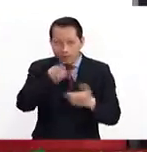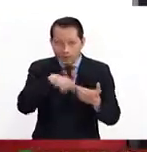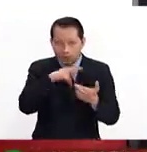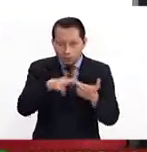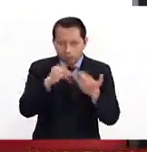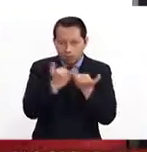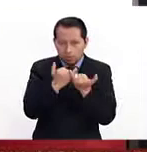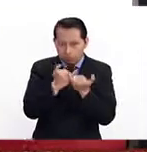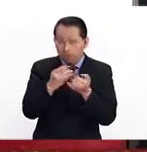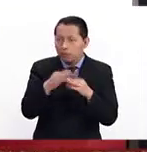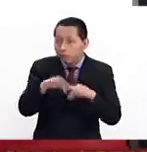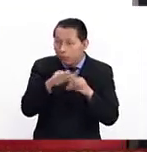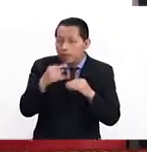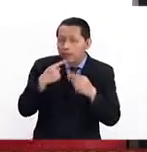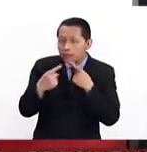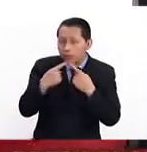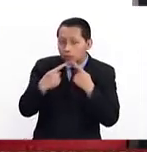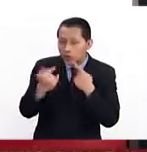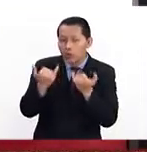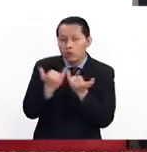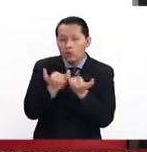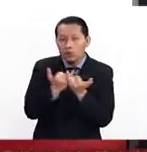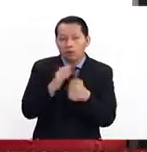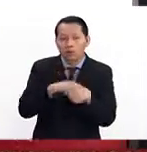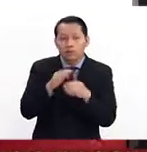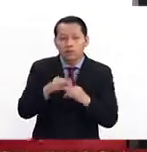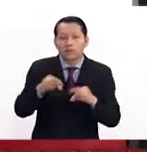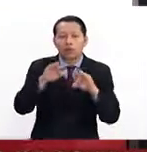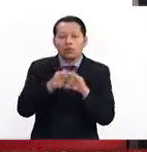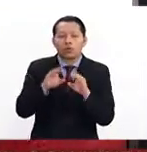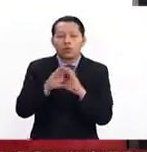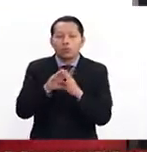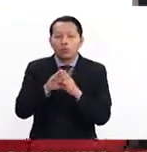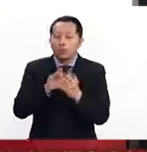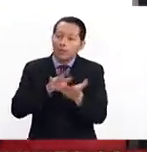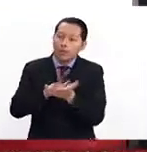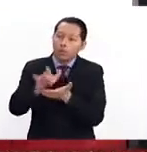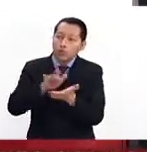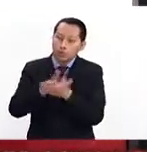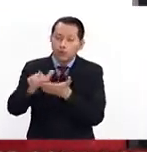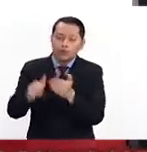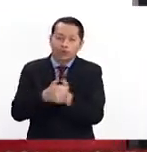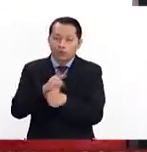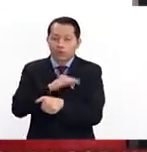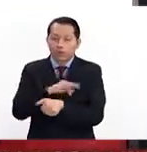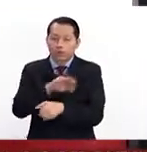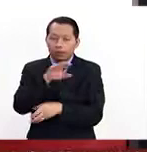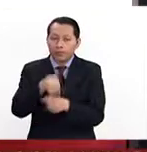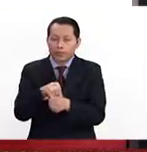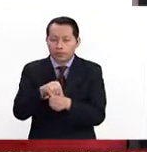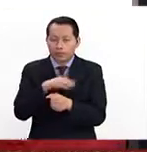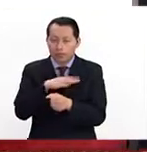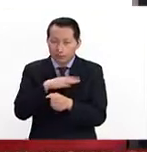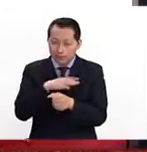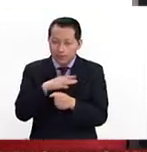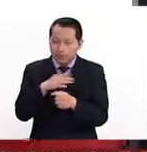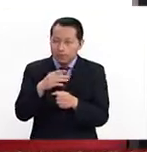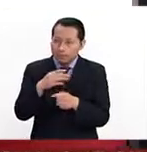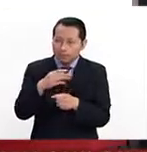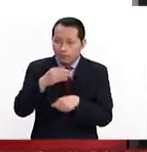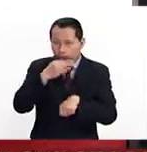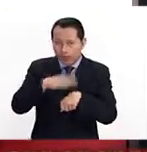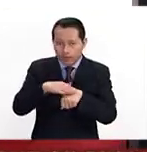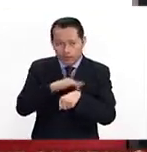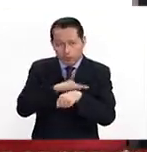región, invocar al diálogo y sobre todo apoyar y coadyuvar a las partes para que se pueda llegar a